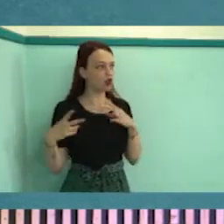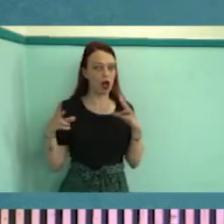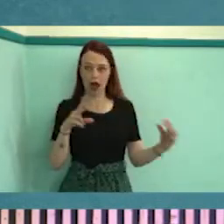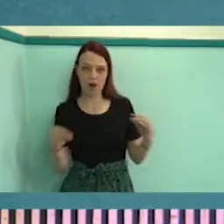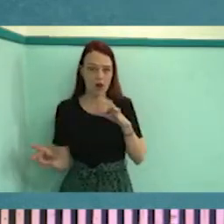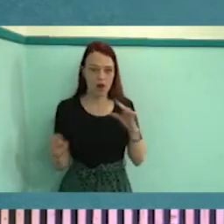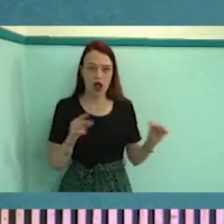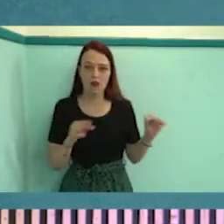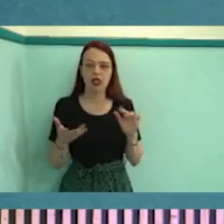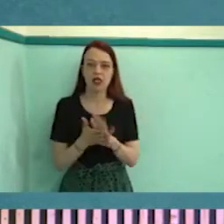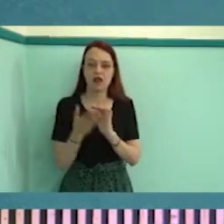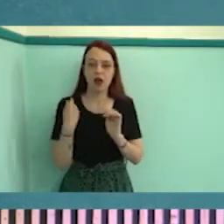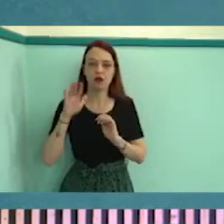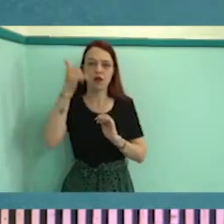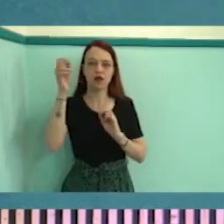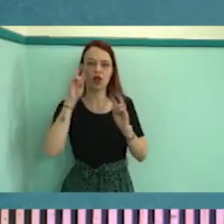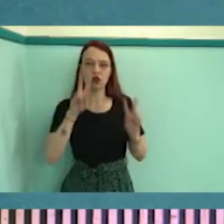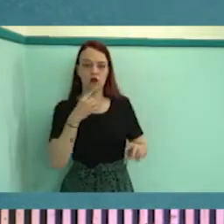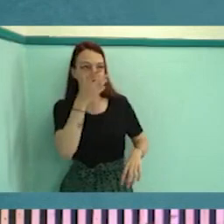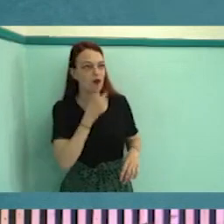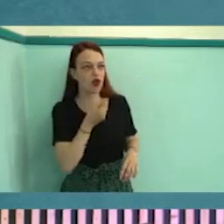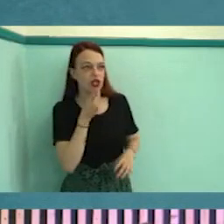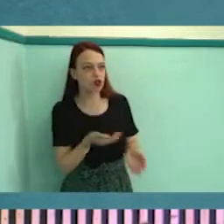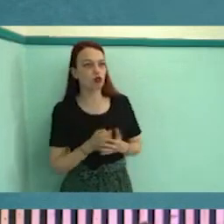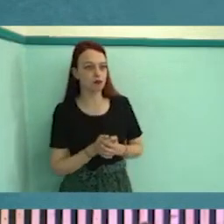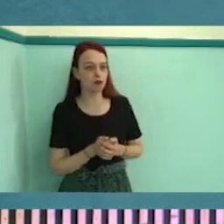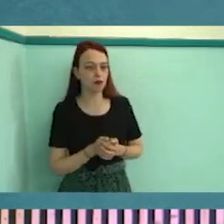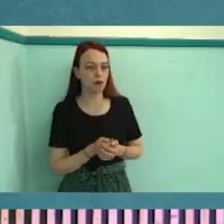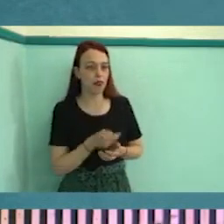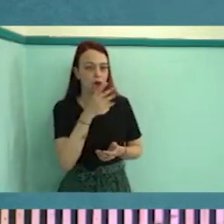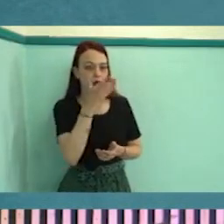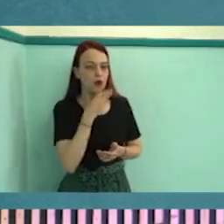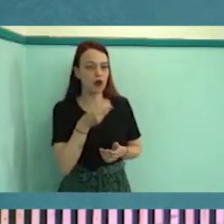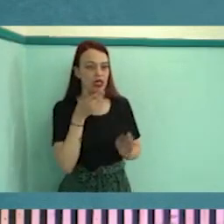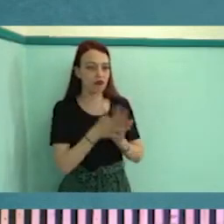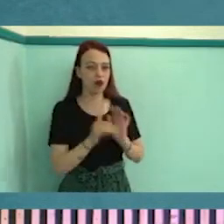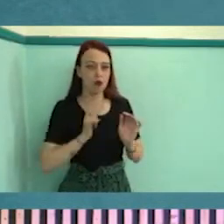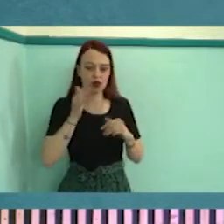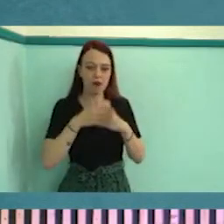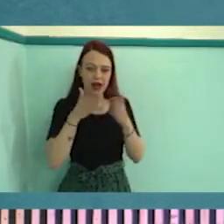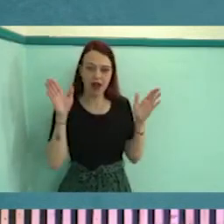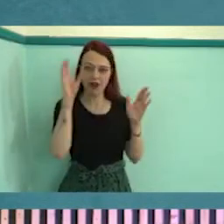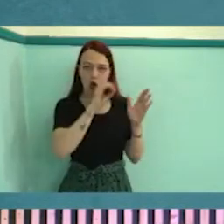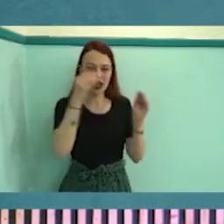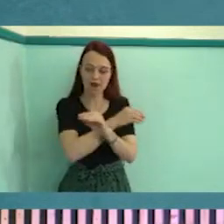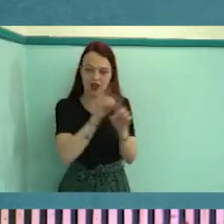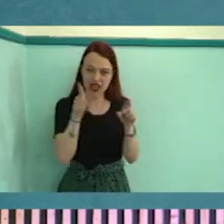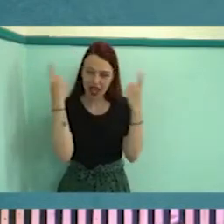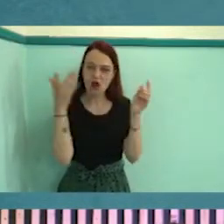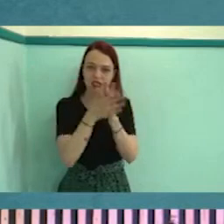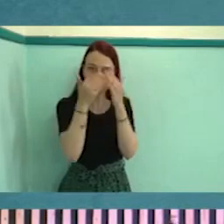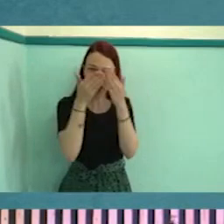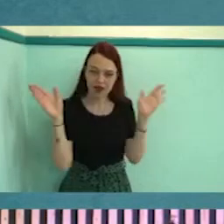sabía Y como desde fuera es como que hermoso darnos la oportunidad de de de abrirnos no a a opinar distinto a pensar distinto o a